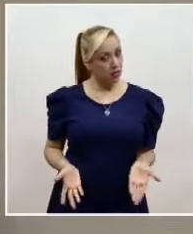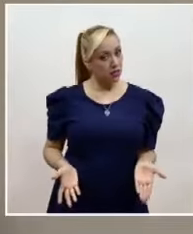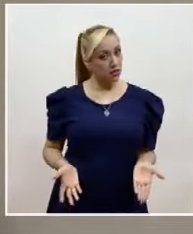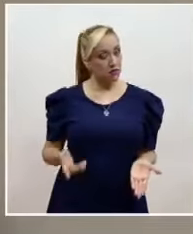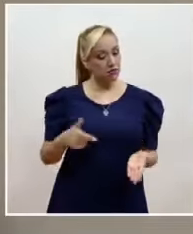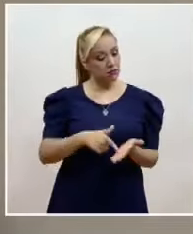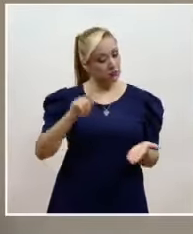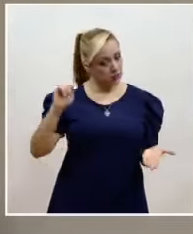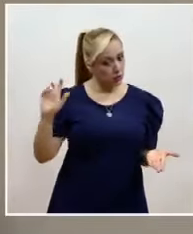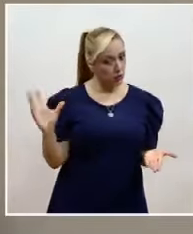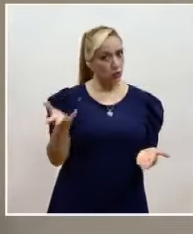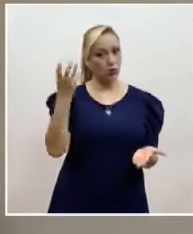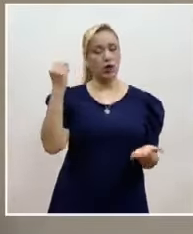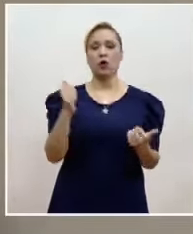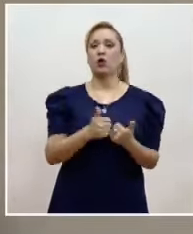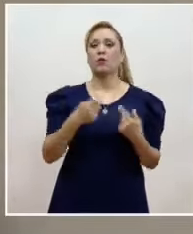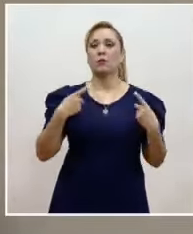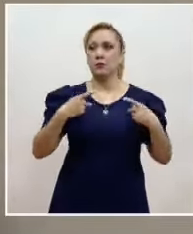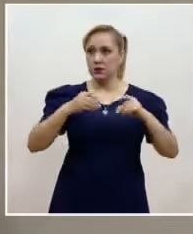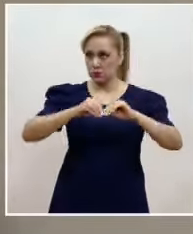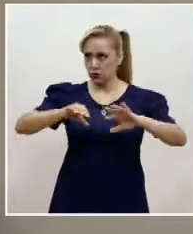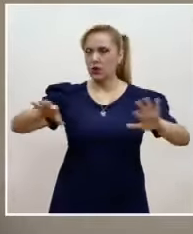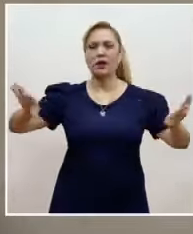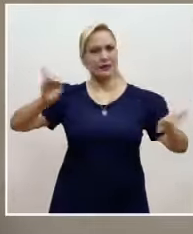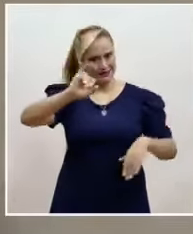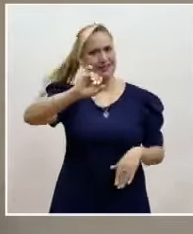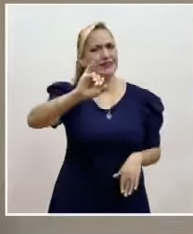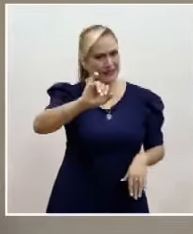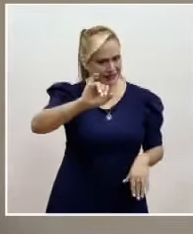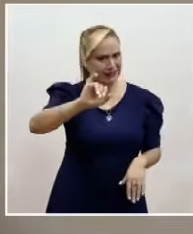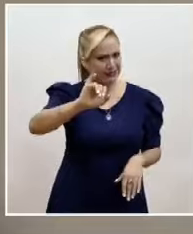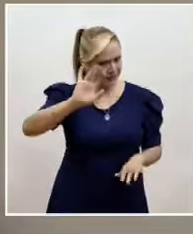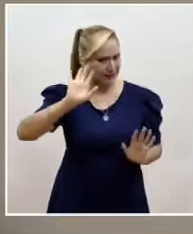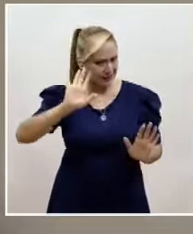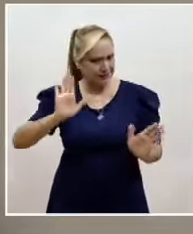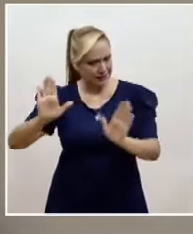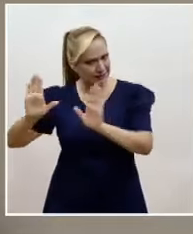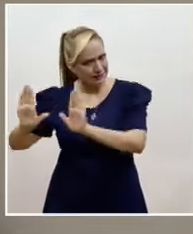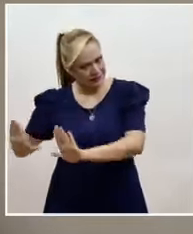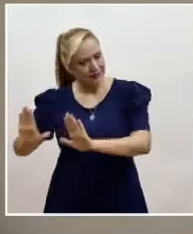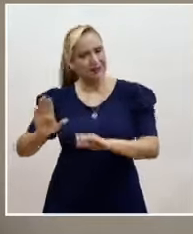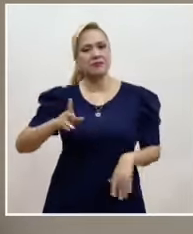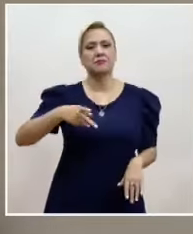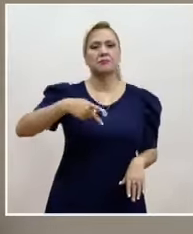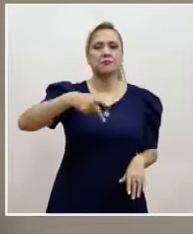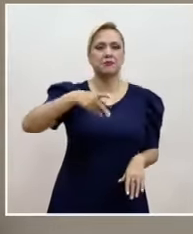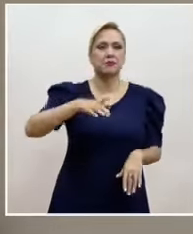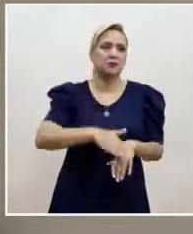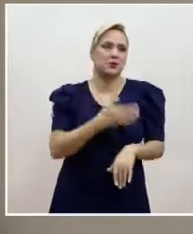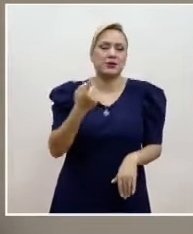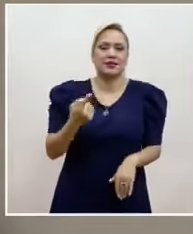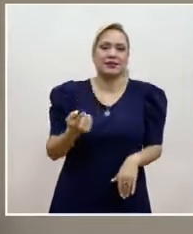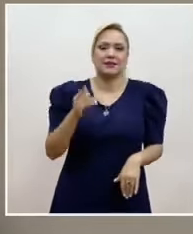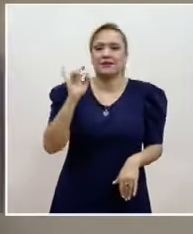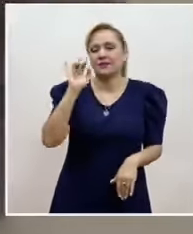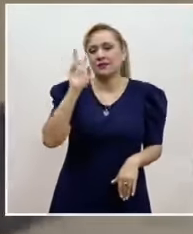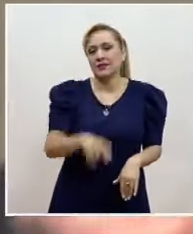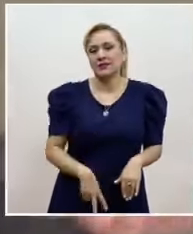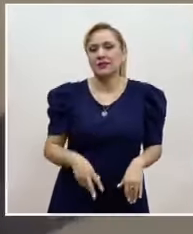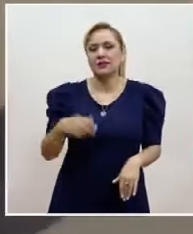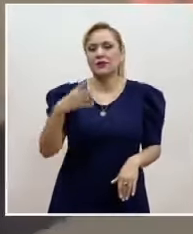digitalización se llega a más sectores, lo cual es cierto, por un lado, porque porque claro que no es lo mismo tener que